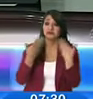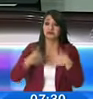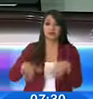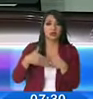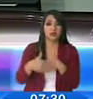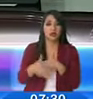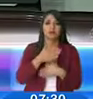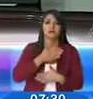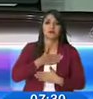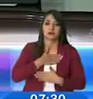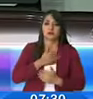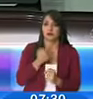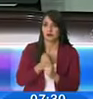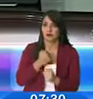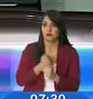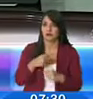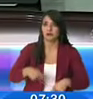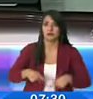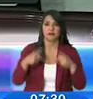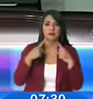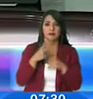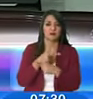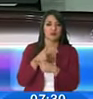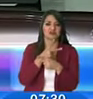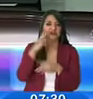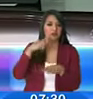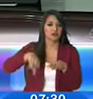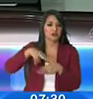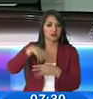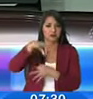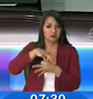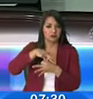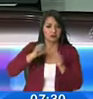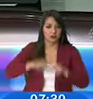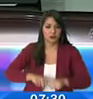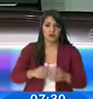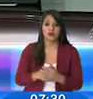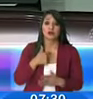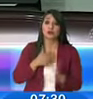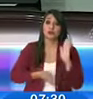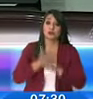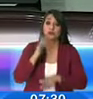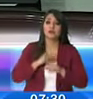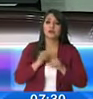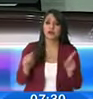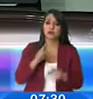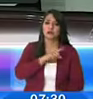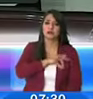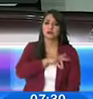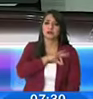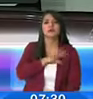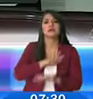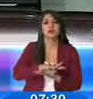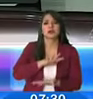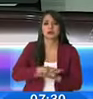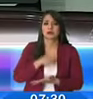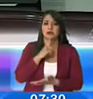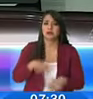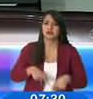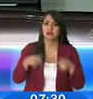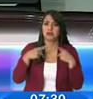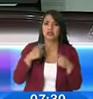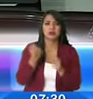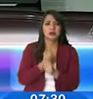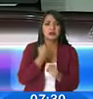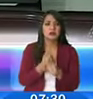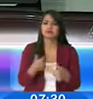ciclo en mi trayectoria dentro del Consejo Nacional Electoral. Me voy con la conciencia tranquila, con la satisfacción del deber